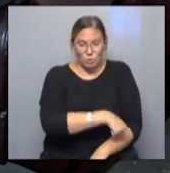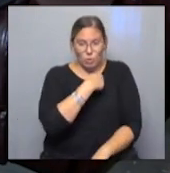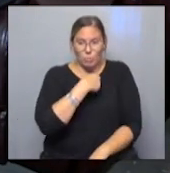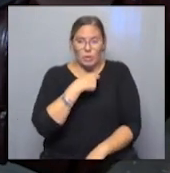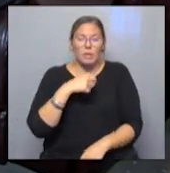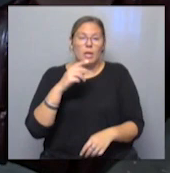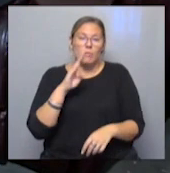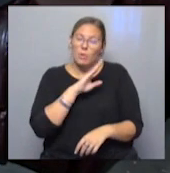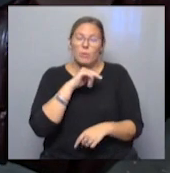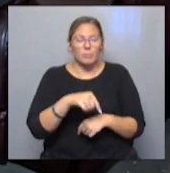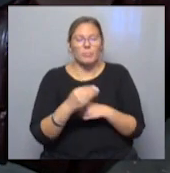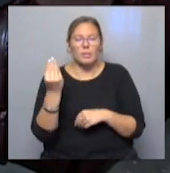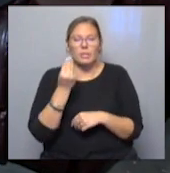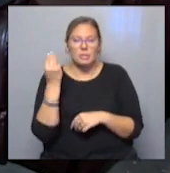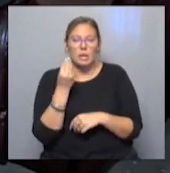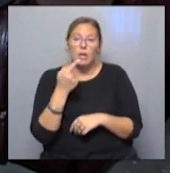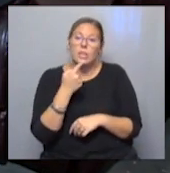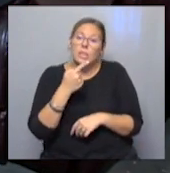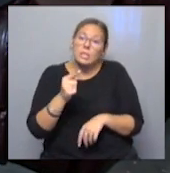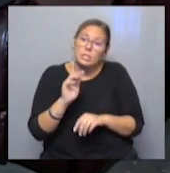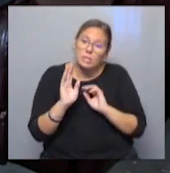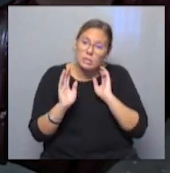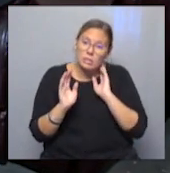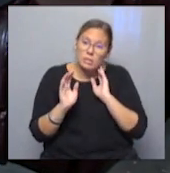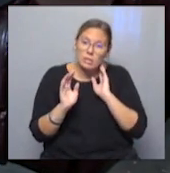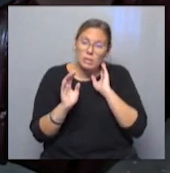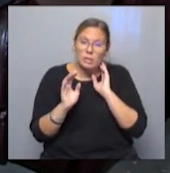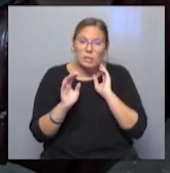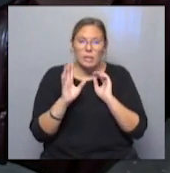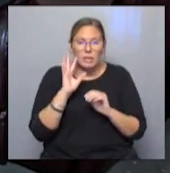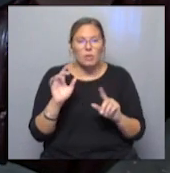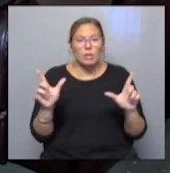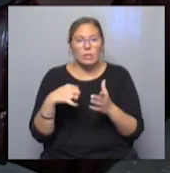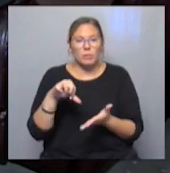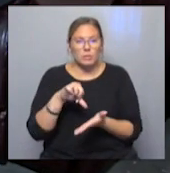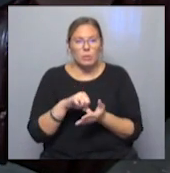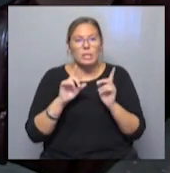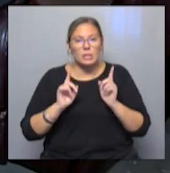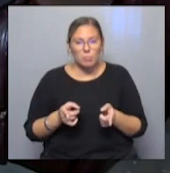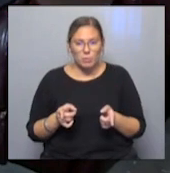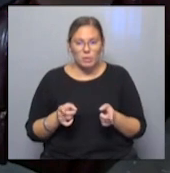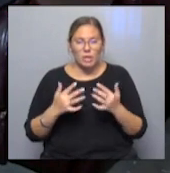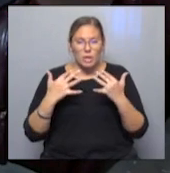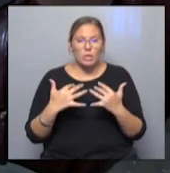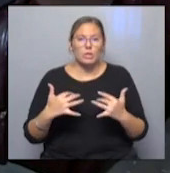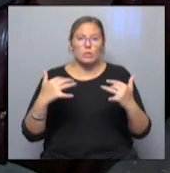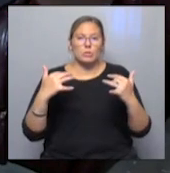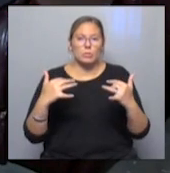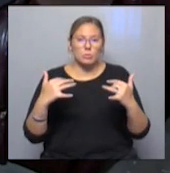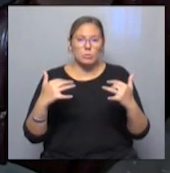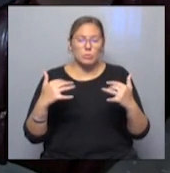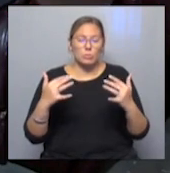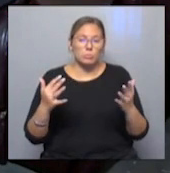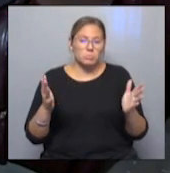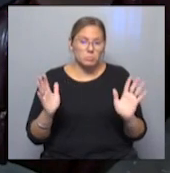Pero, y este sábado, según dicen, estaba por salir, creo que en TV Ciudad sale también el show. Así